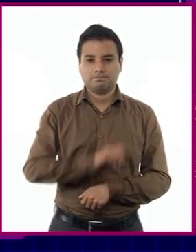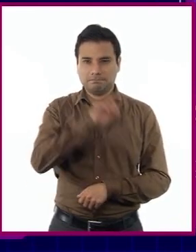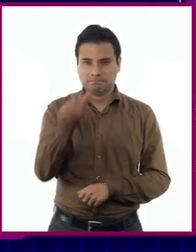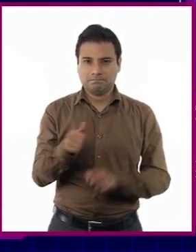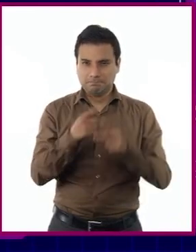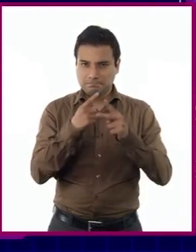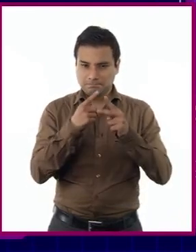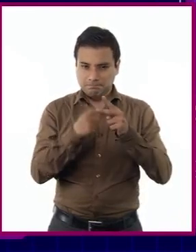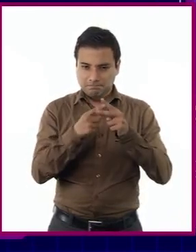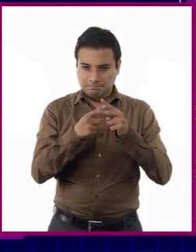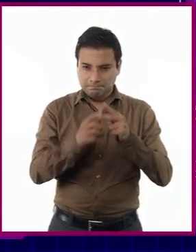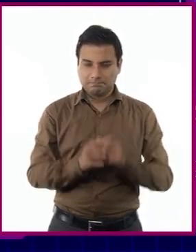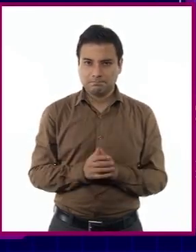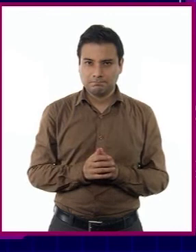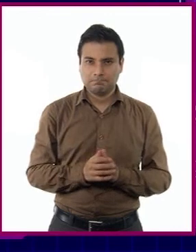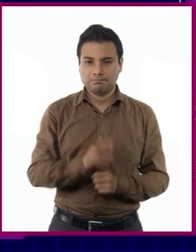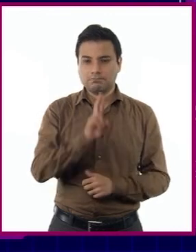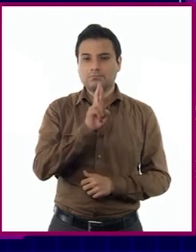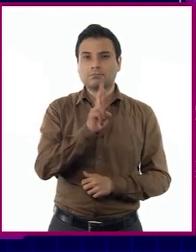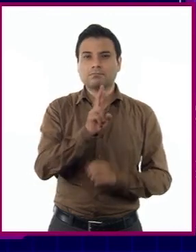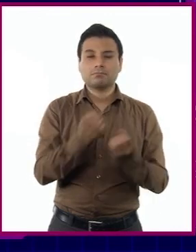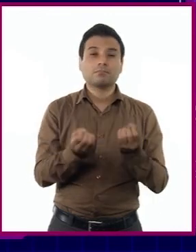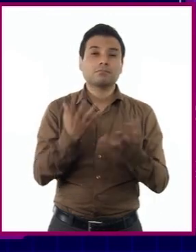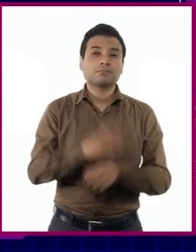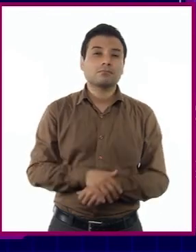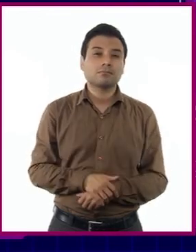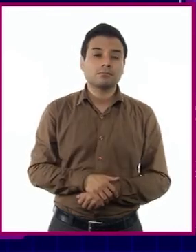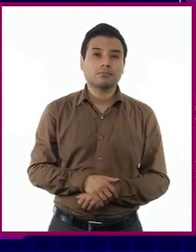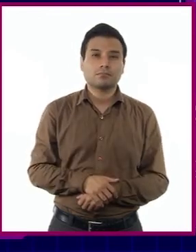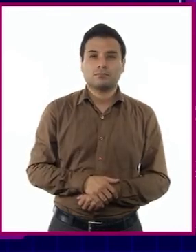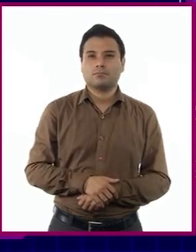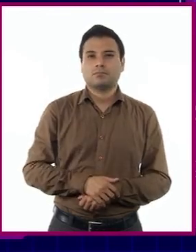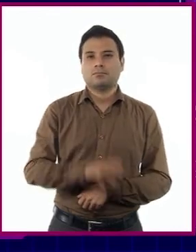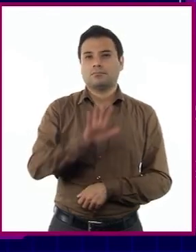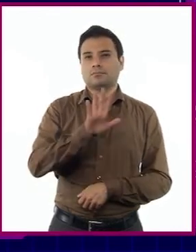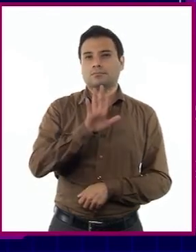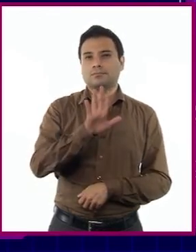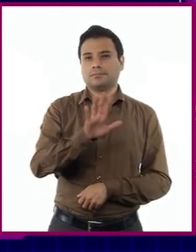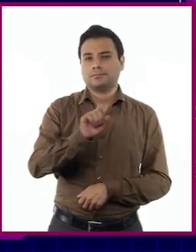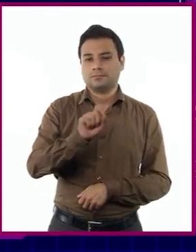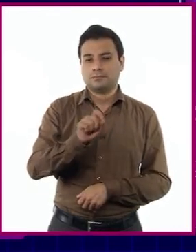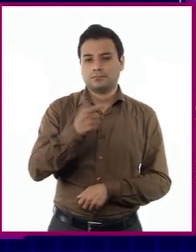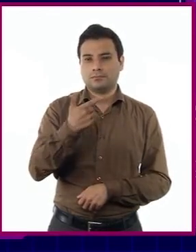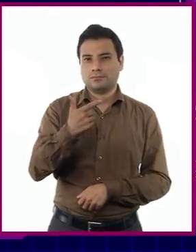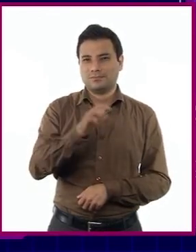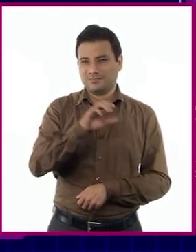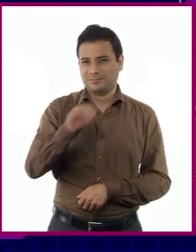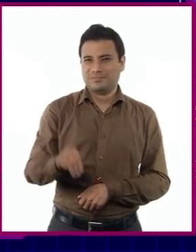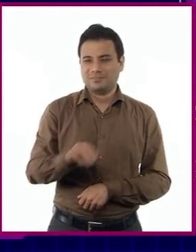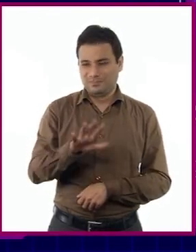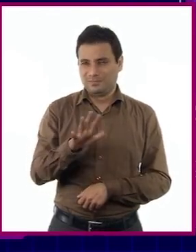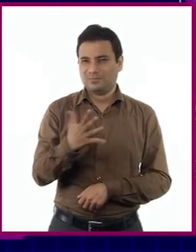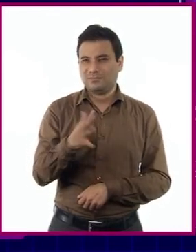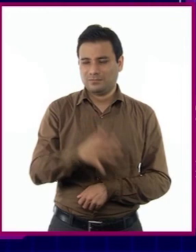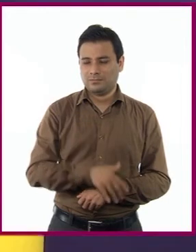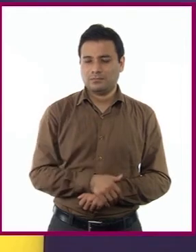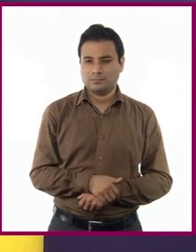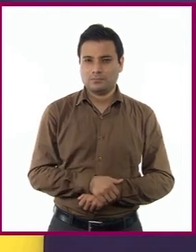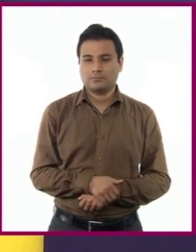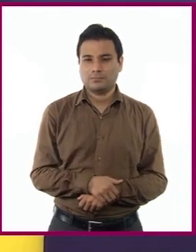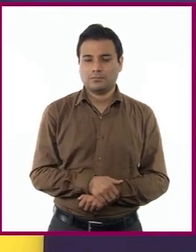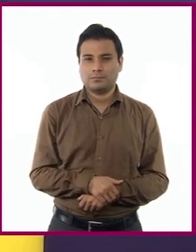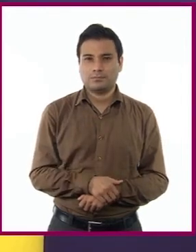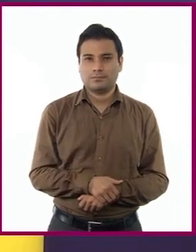operación resulta que el radio es aproximadamente igual a 5.7 centímetros